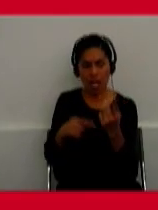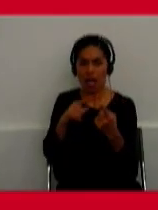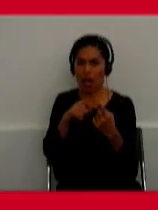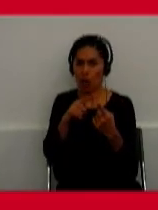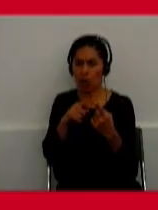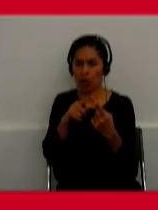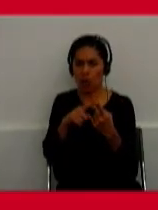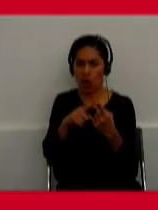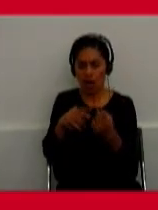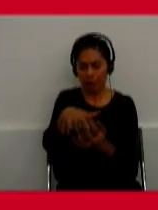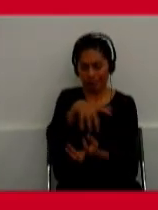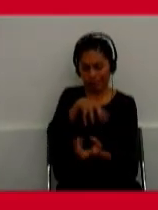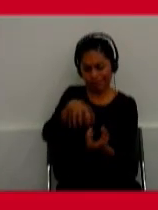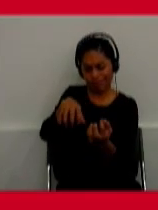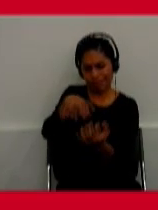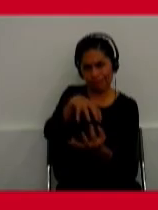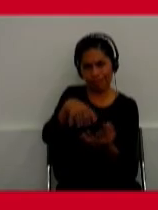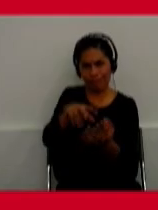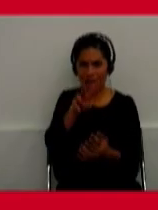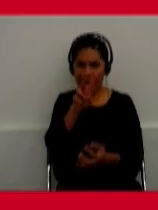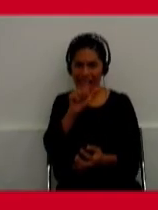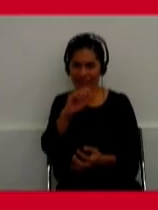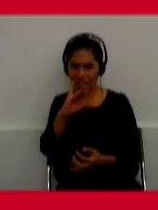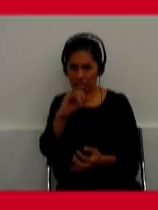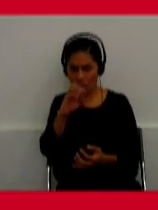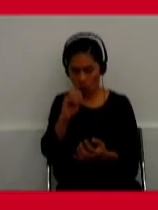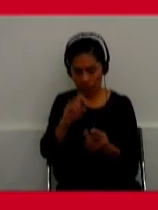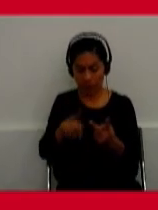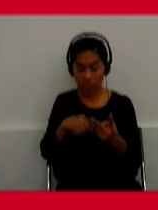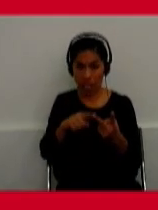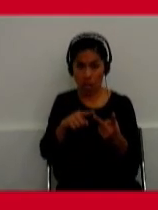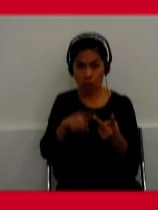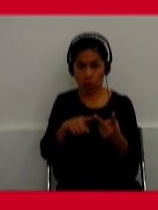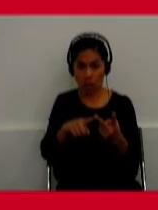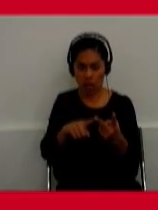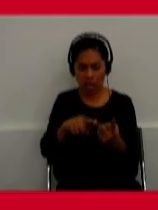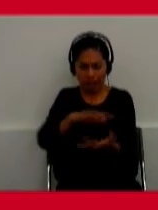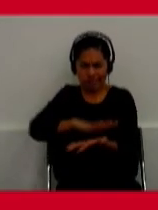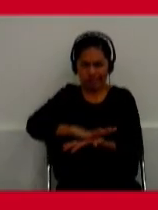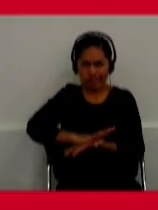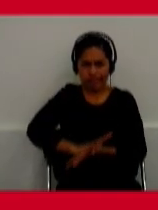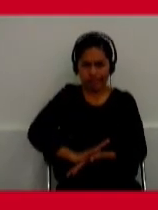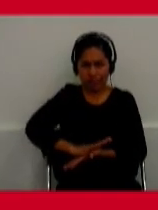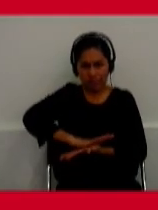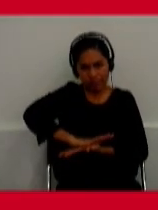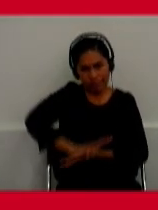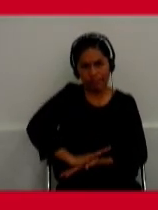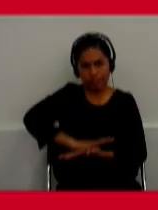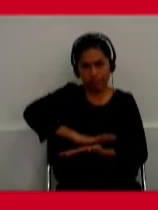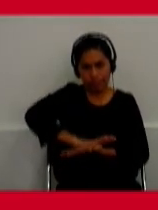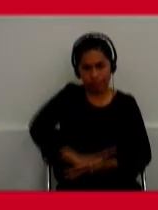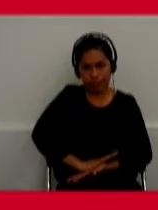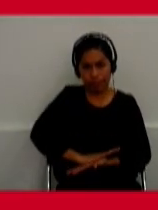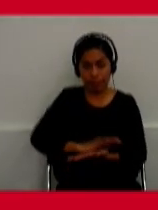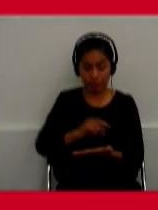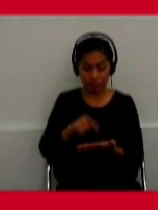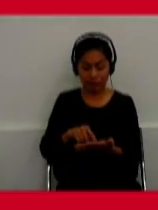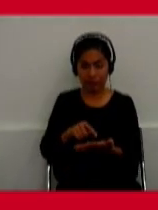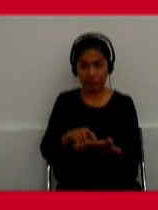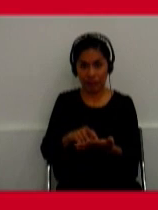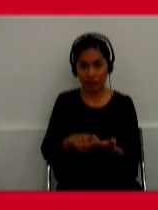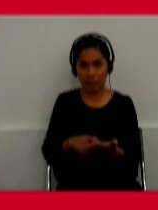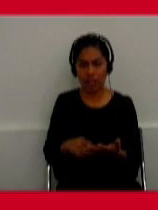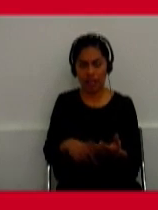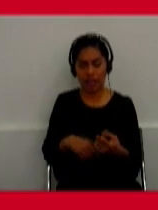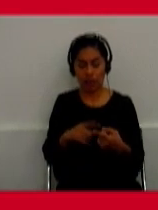filtros prensa, ¿no? Ahora, estos dos tipos de tecnologías dentro del relave filtrado, tenemos la tecnología